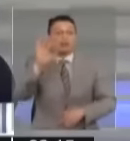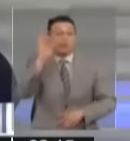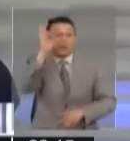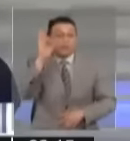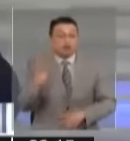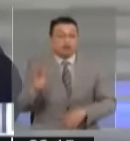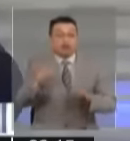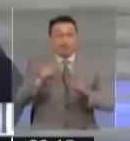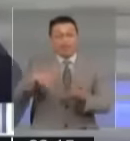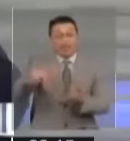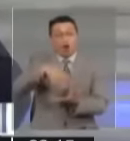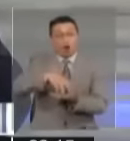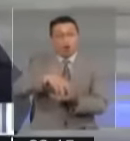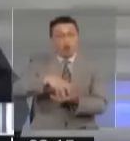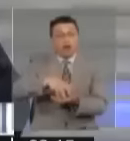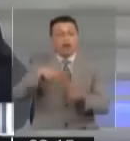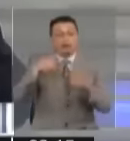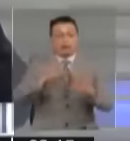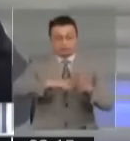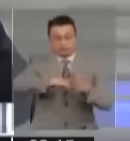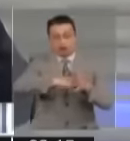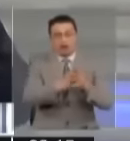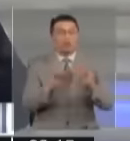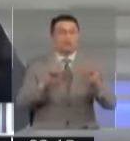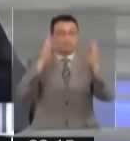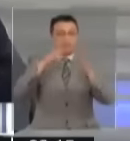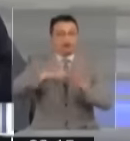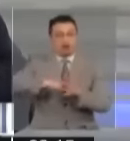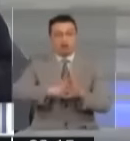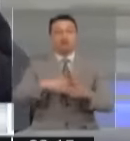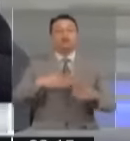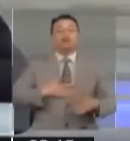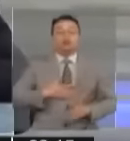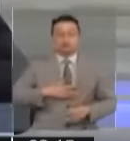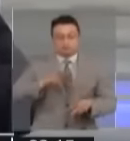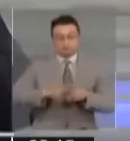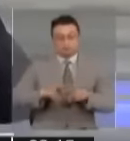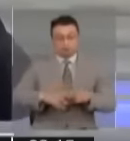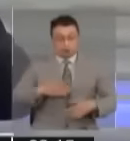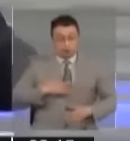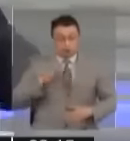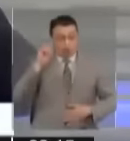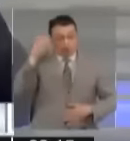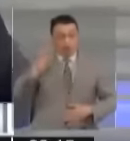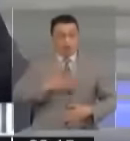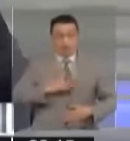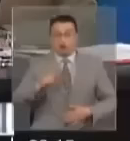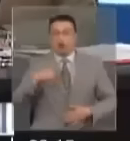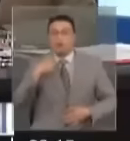de la comuna ya esté congelada. Esa es la labor que yo he hecho y lo he hecho no a la pinta mía. Yo lo he hecho